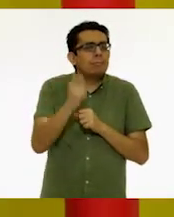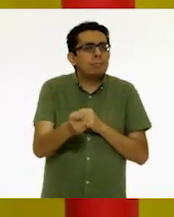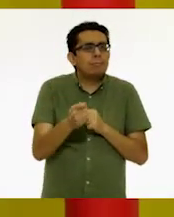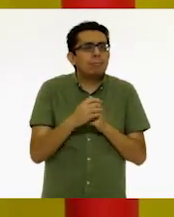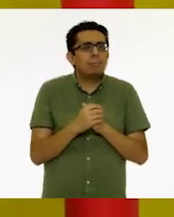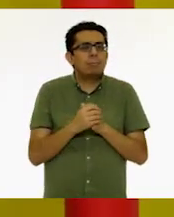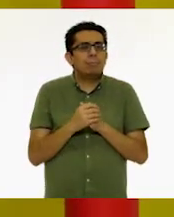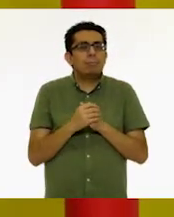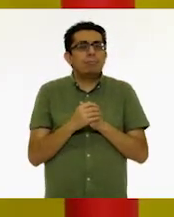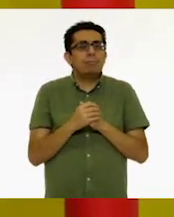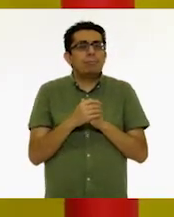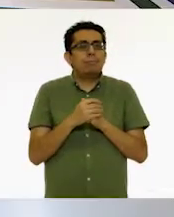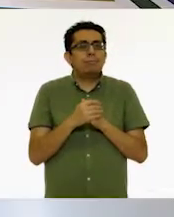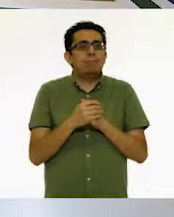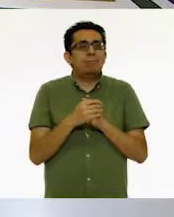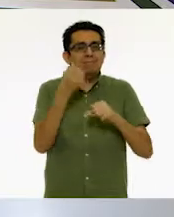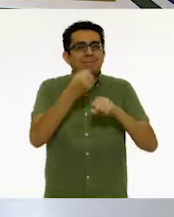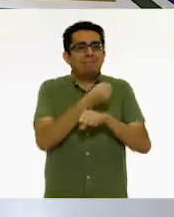Zapateo.